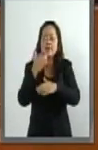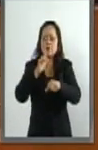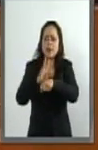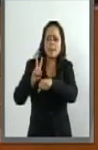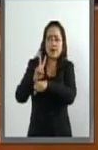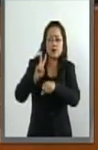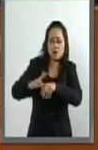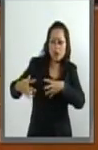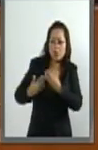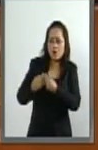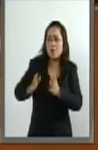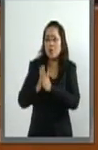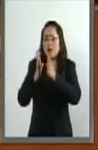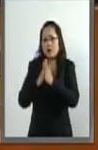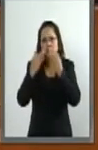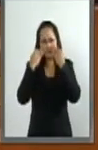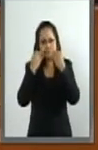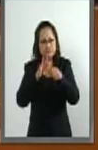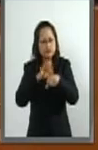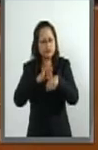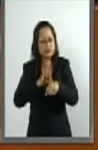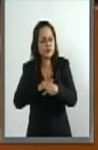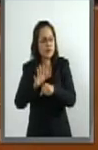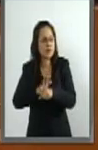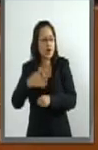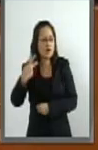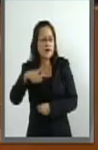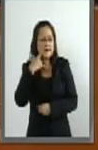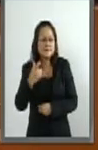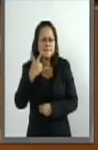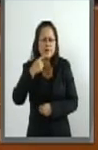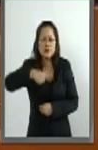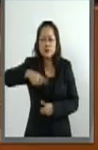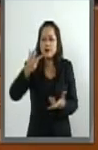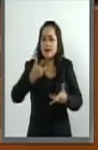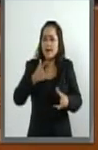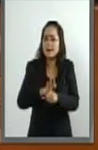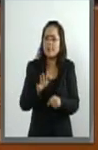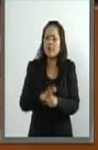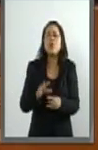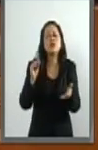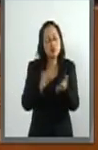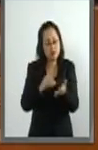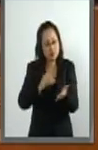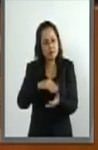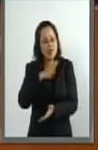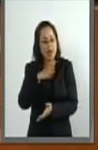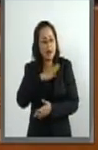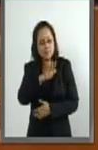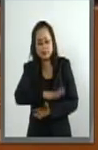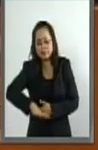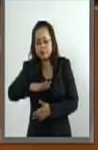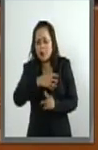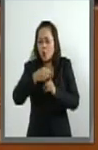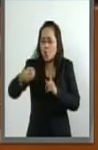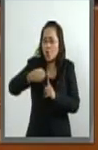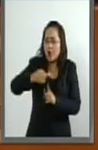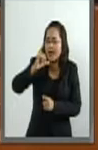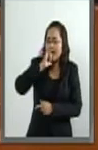Venezuela, constatando que a pesar de los esfuerzos realizados, subsiste la inestabilidad